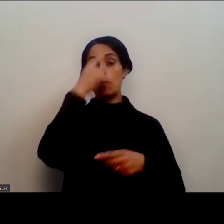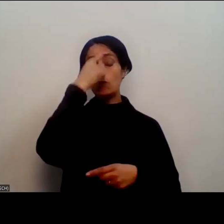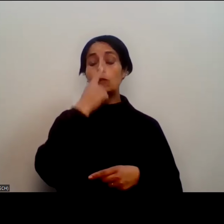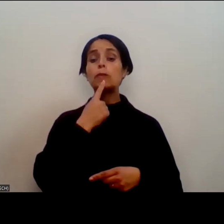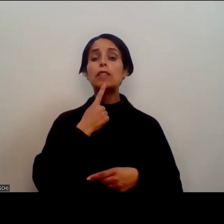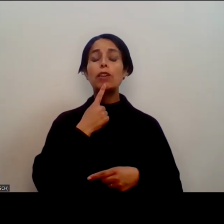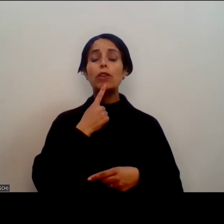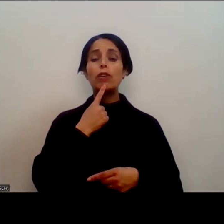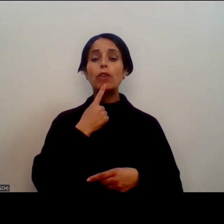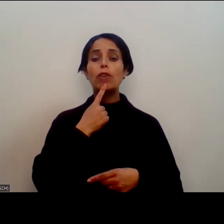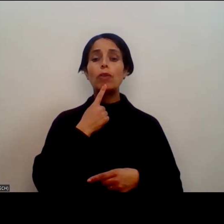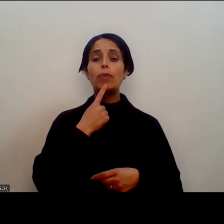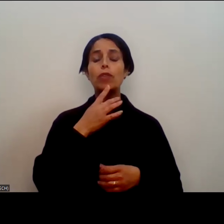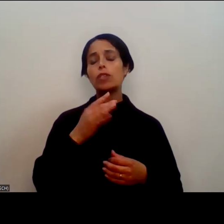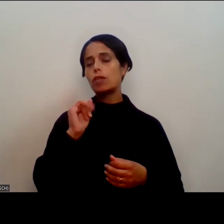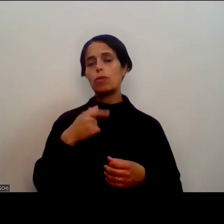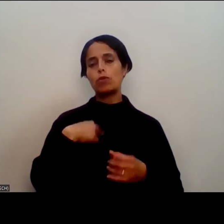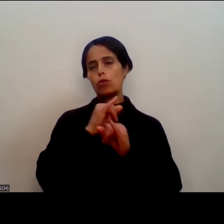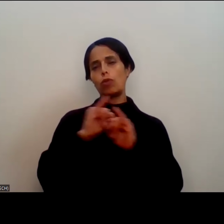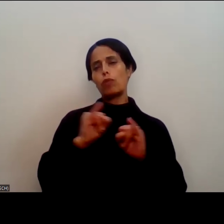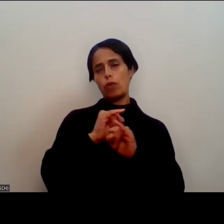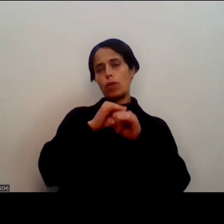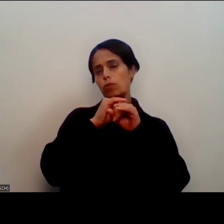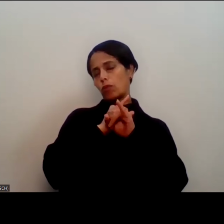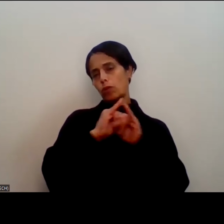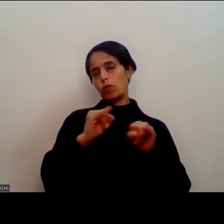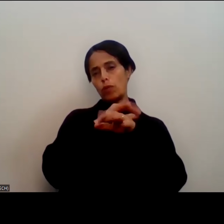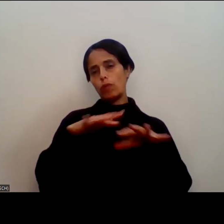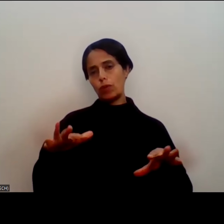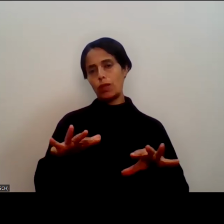estamos normalmente comunicando nuestra programación.